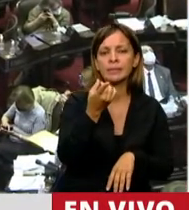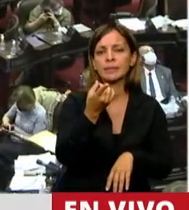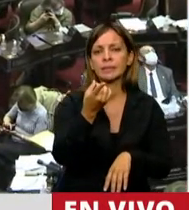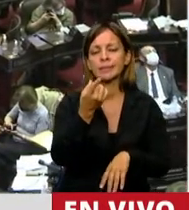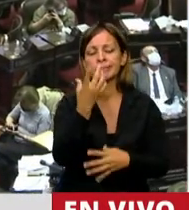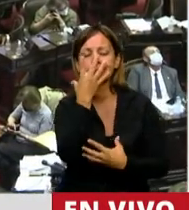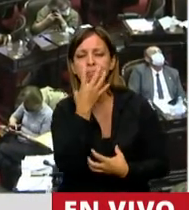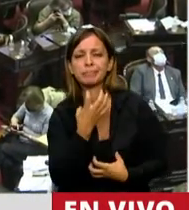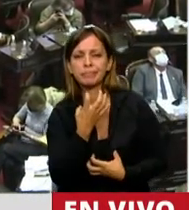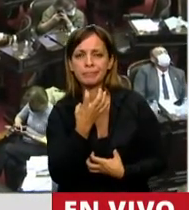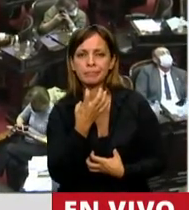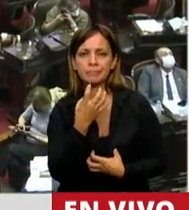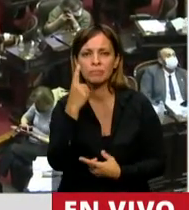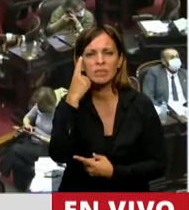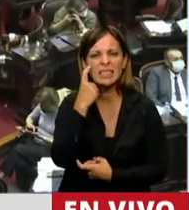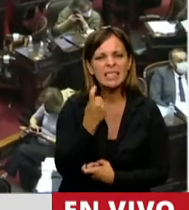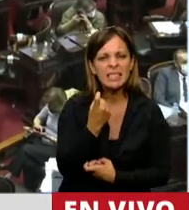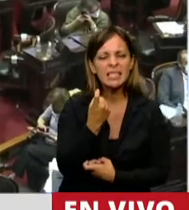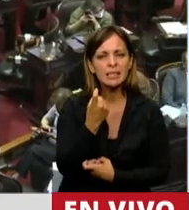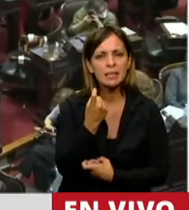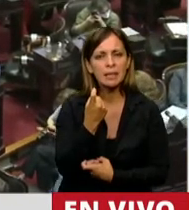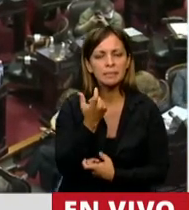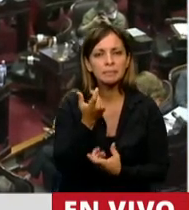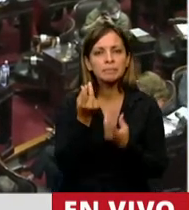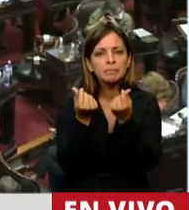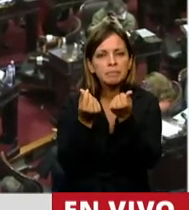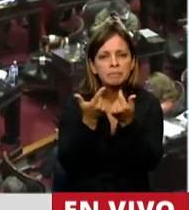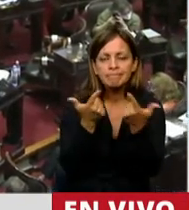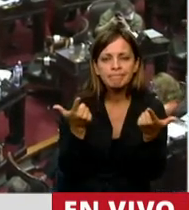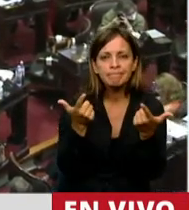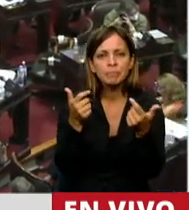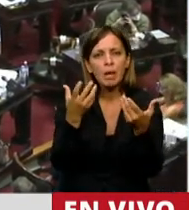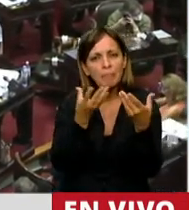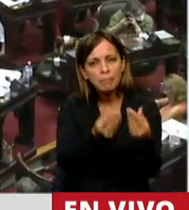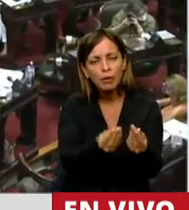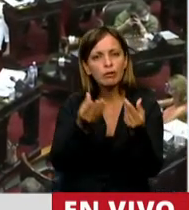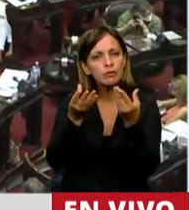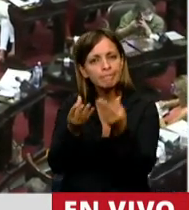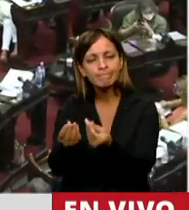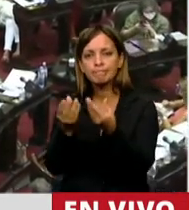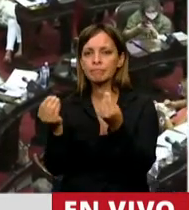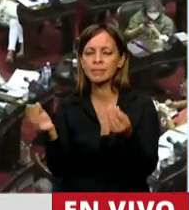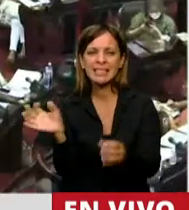la tristeza, con la depresión, y no hubo plata y no hubo acompañamiento para los tratamientos